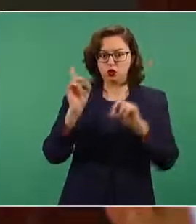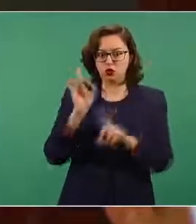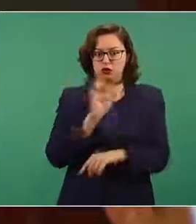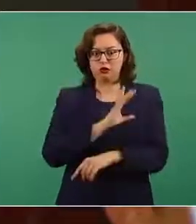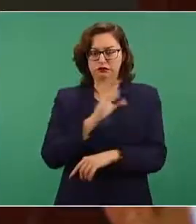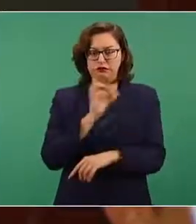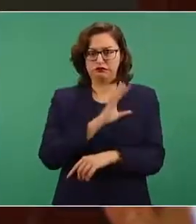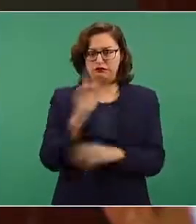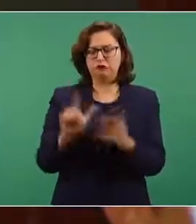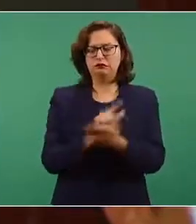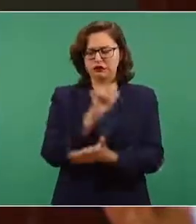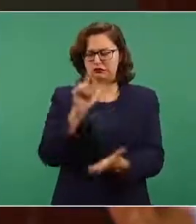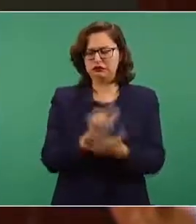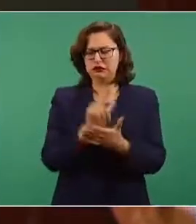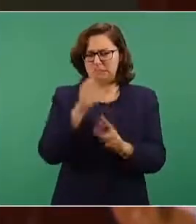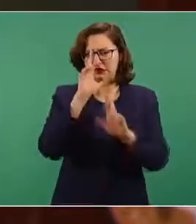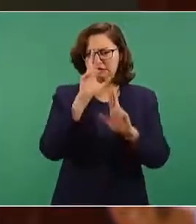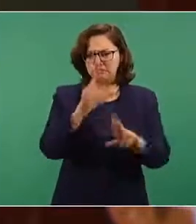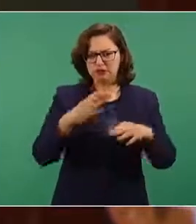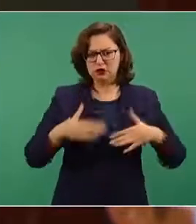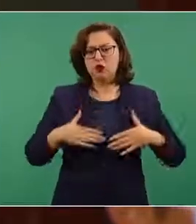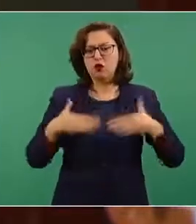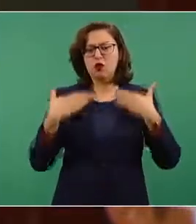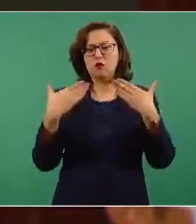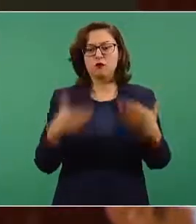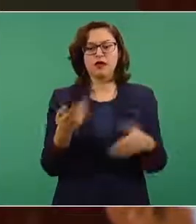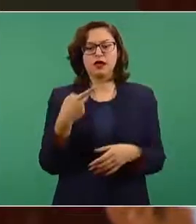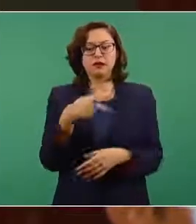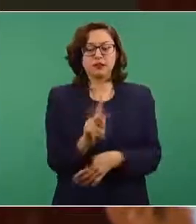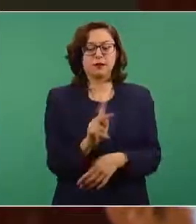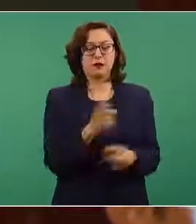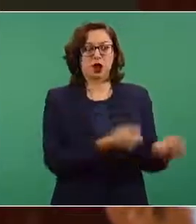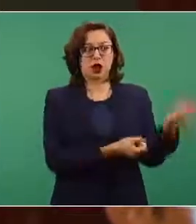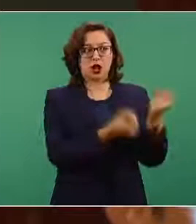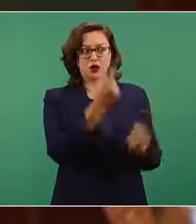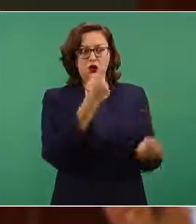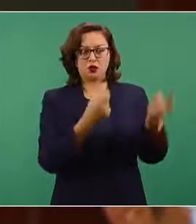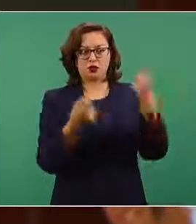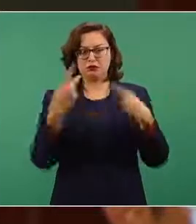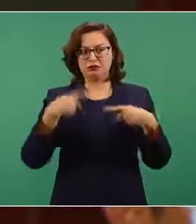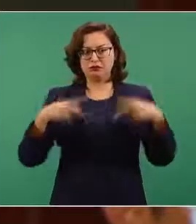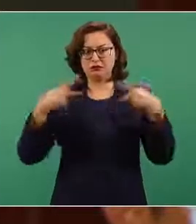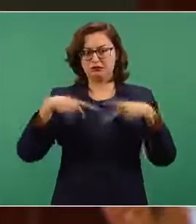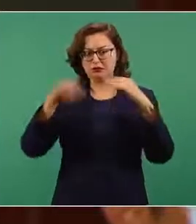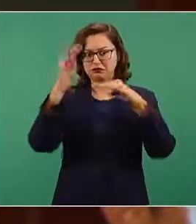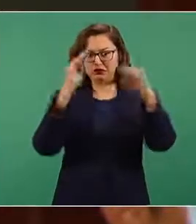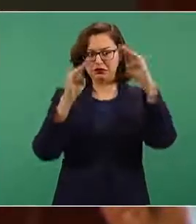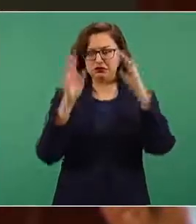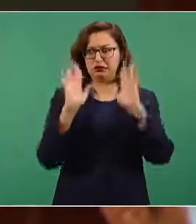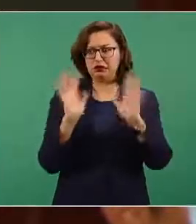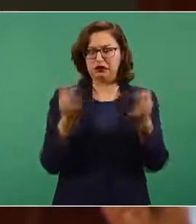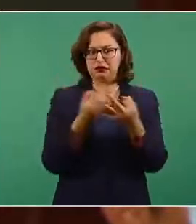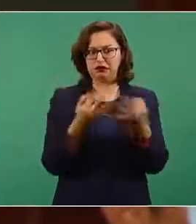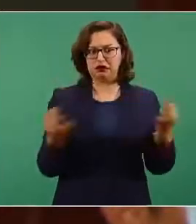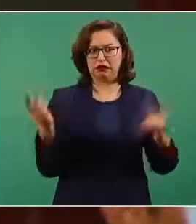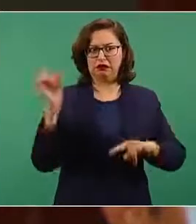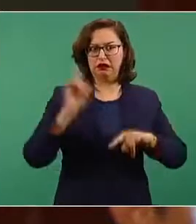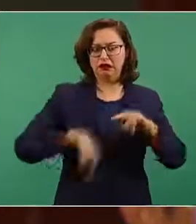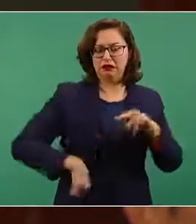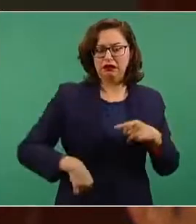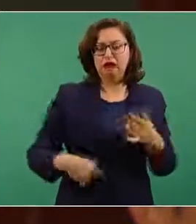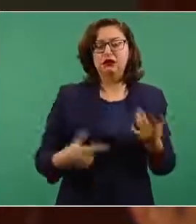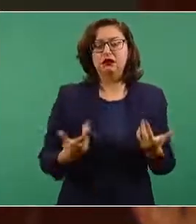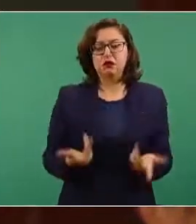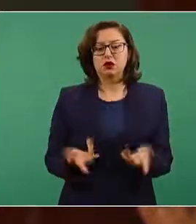Estado de Derecho en esta etapa, pues hay quienes piensan que es una especie de expropiación de tierras. Entonces,